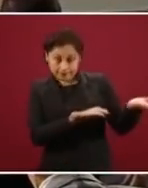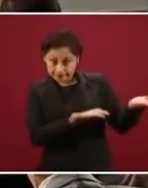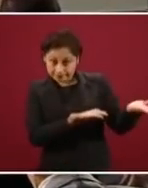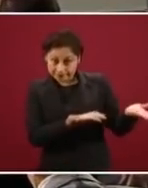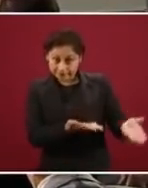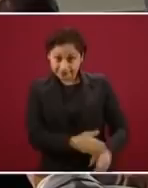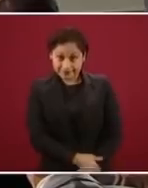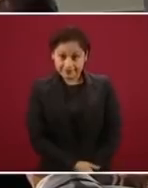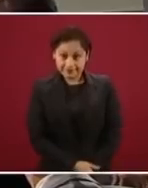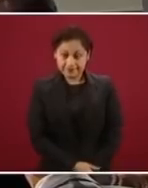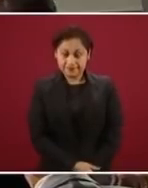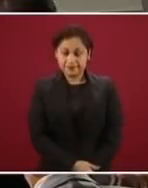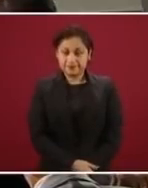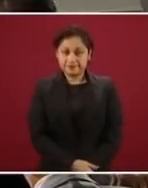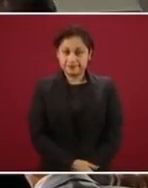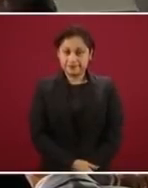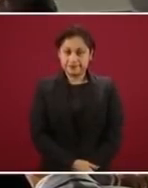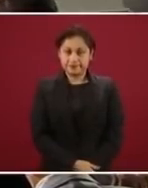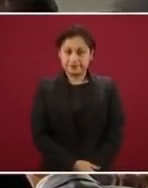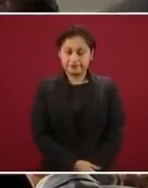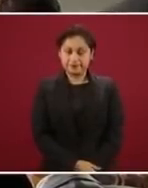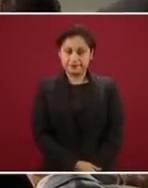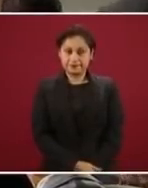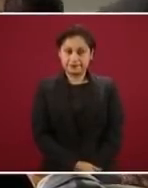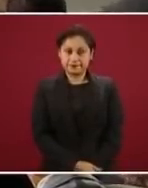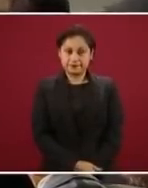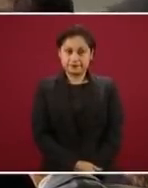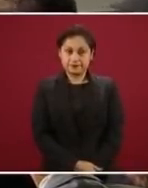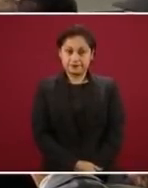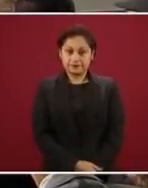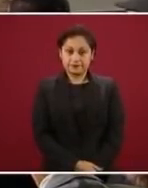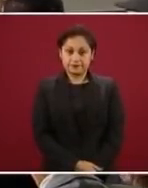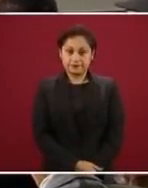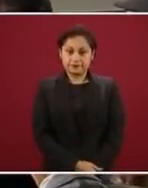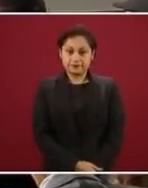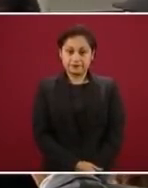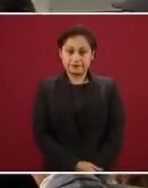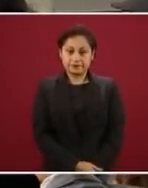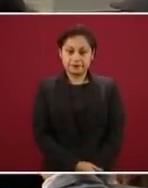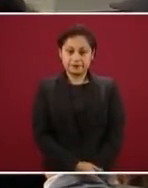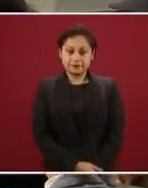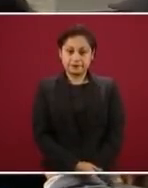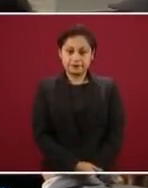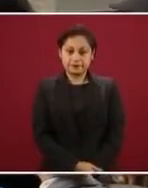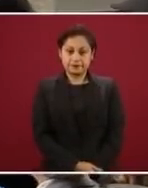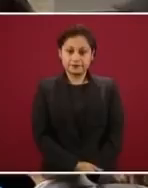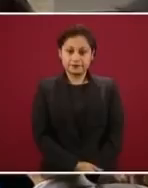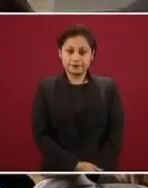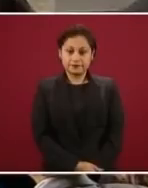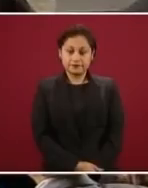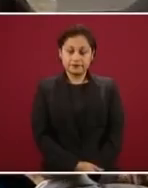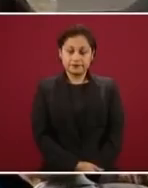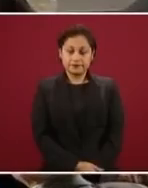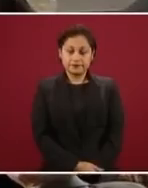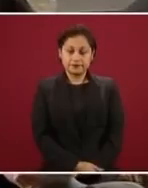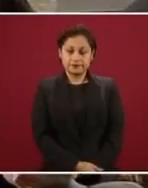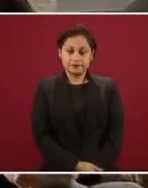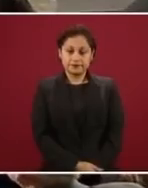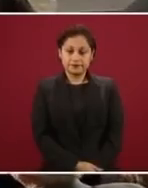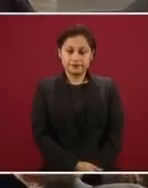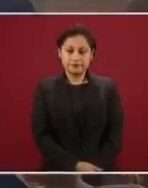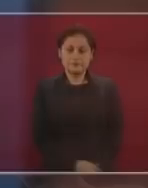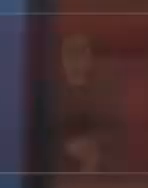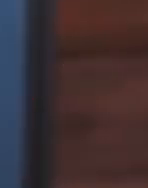pasamos el vídeo tengo presente lópez obrador en the new world